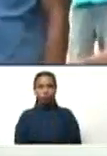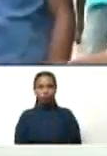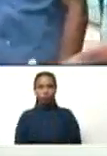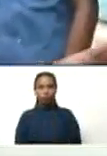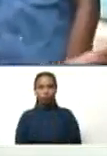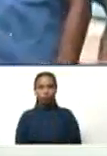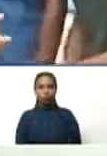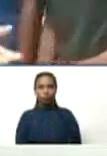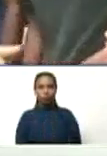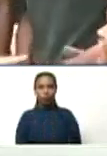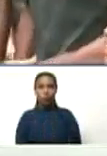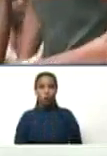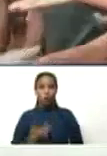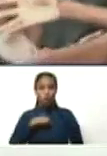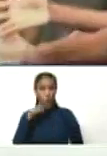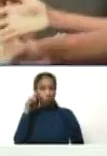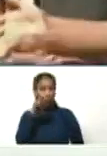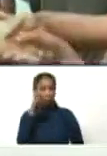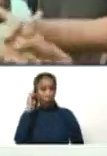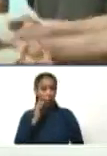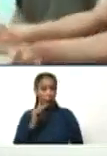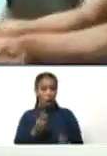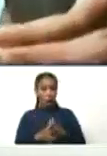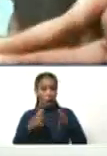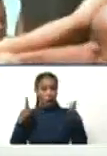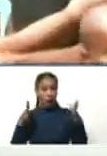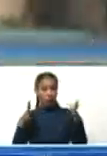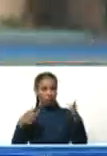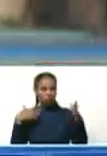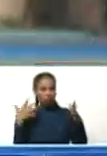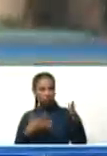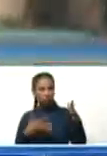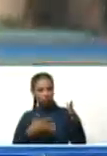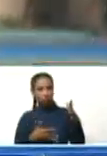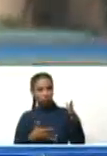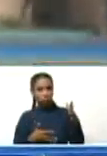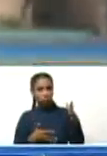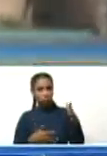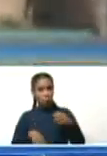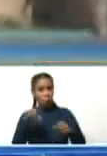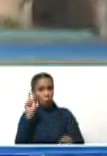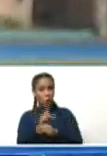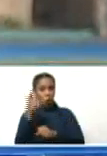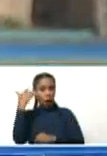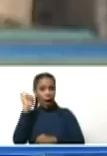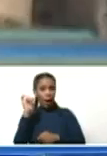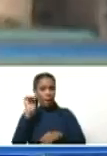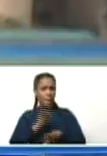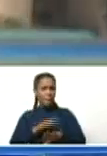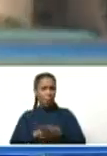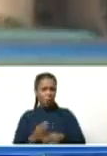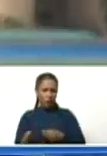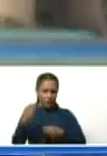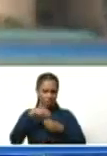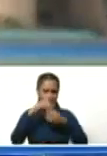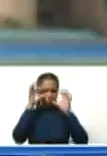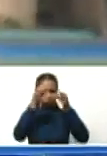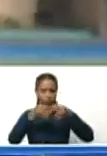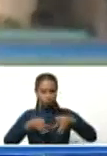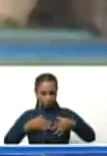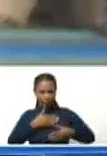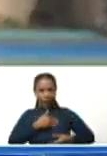Cuando nosotros vemos a Bolívar, lo gigante, que es lo único que nos queda por dentro es querer